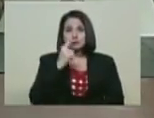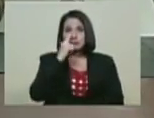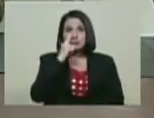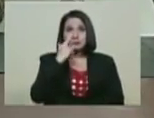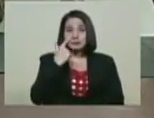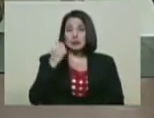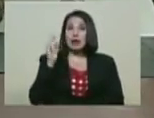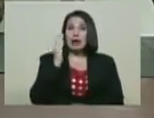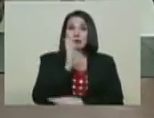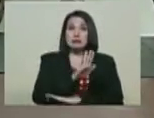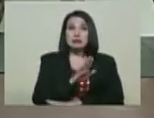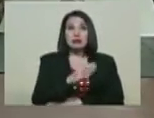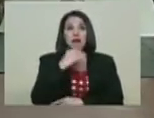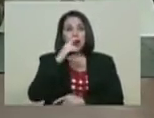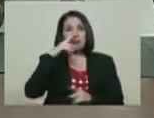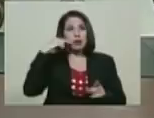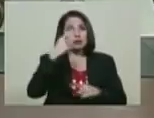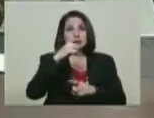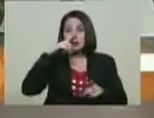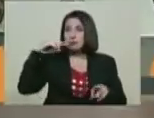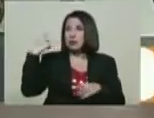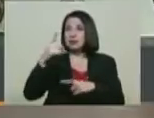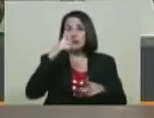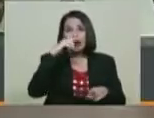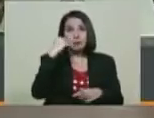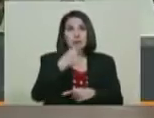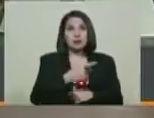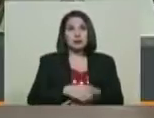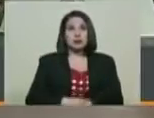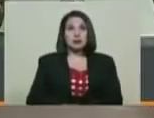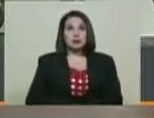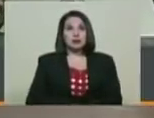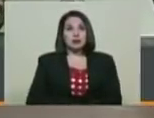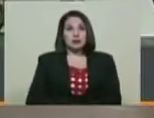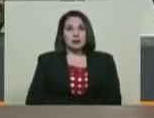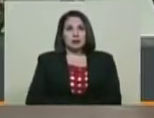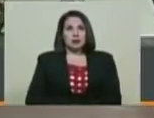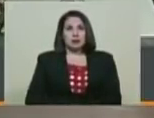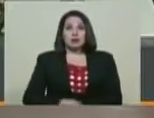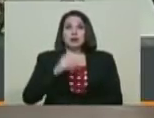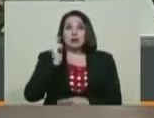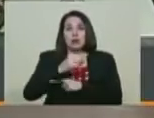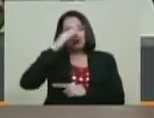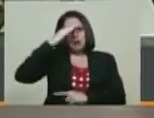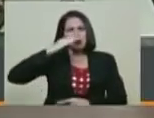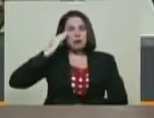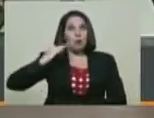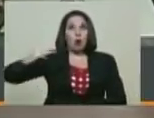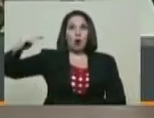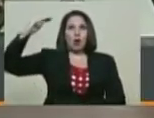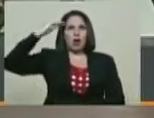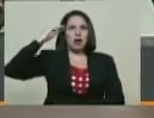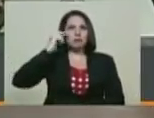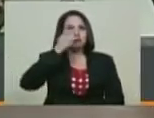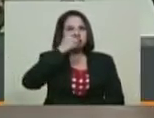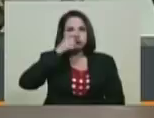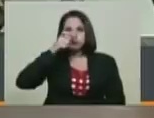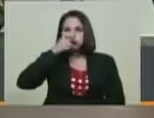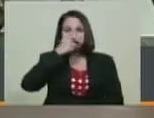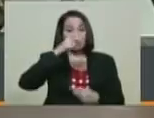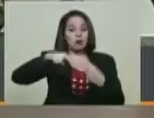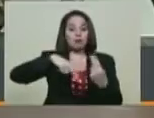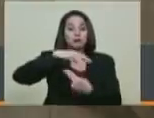Y así van amenazando por aquí, van amenazando por allá. Máxima moral, máxima vigilancia